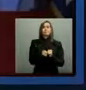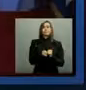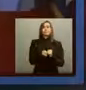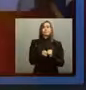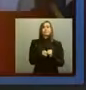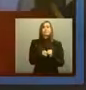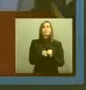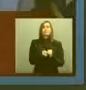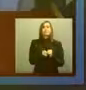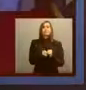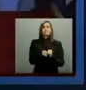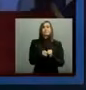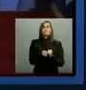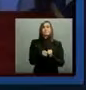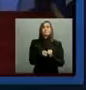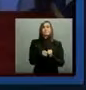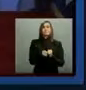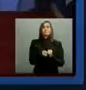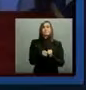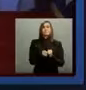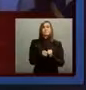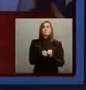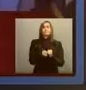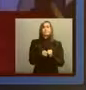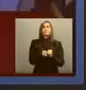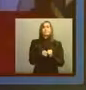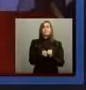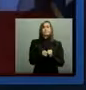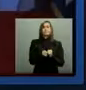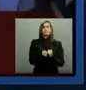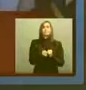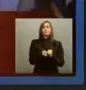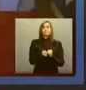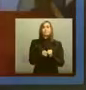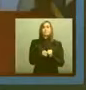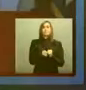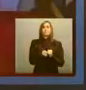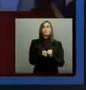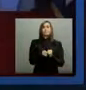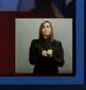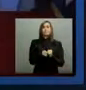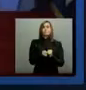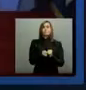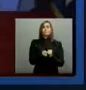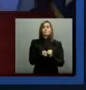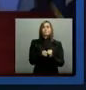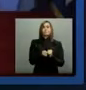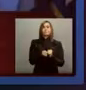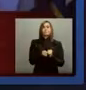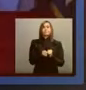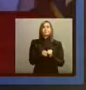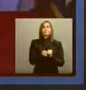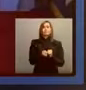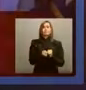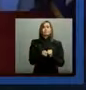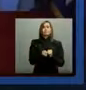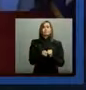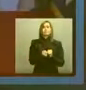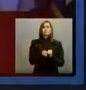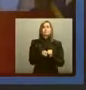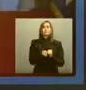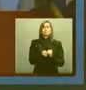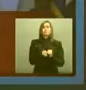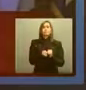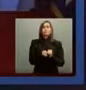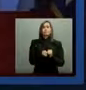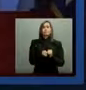trabaje y que le demuestre este país de que no una persecución política es el primer